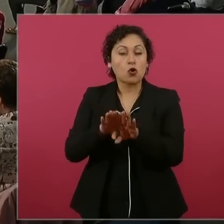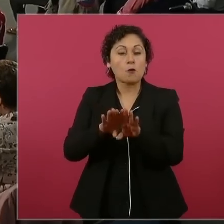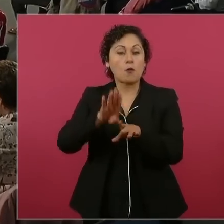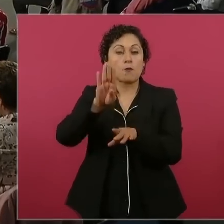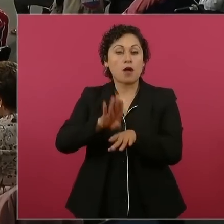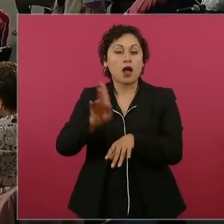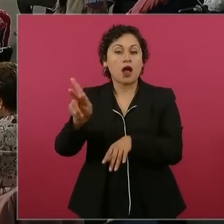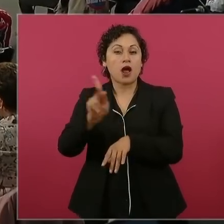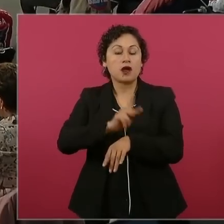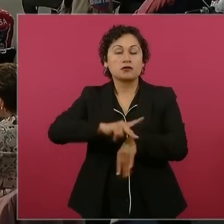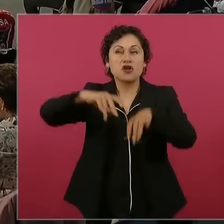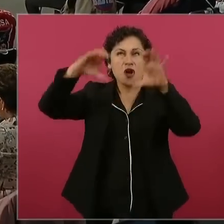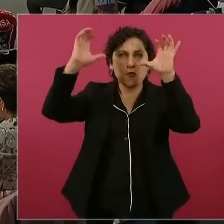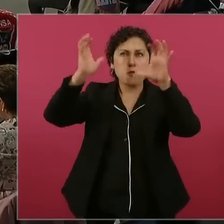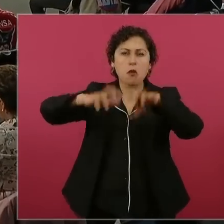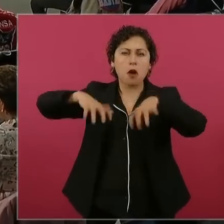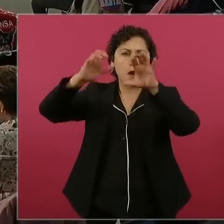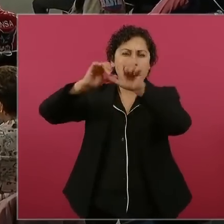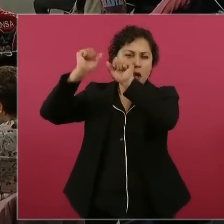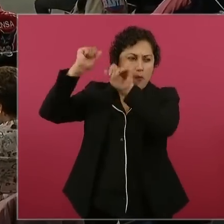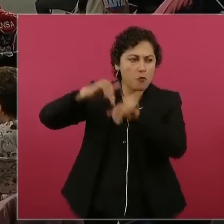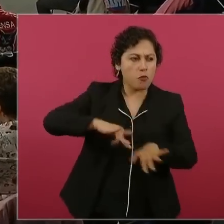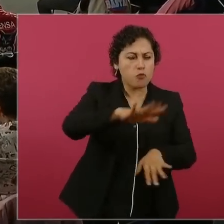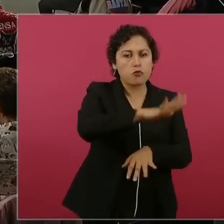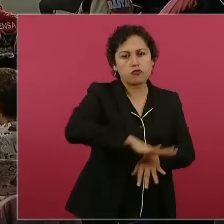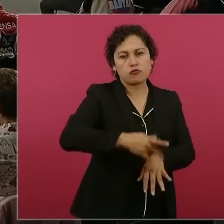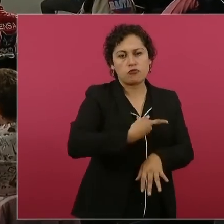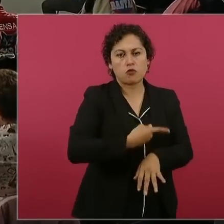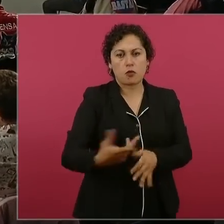Por eso fue lo del FOBAPROA.